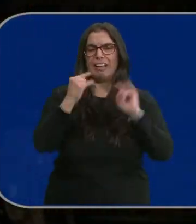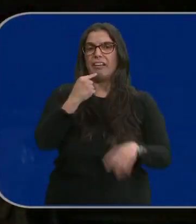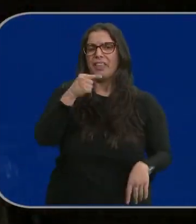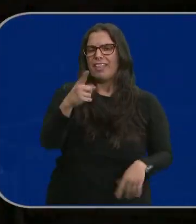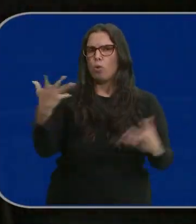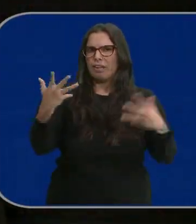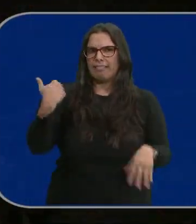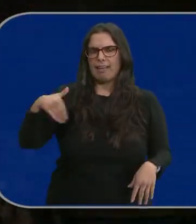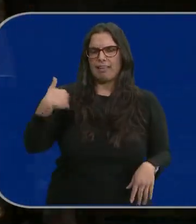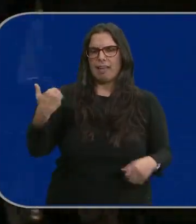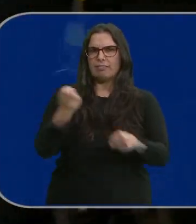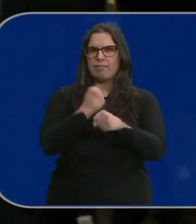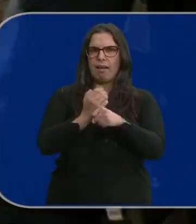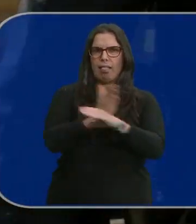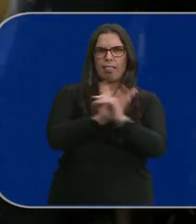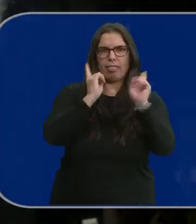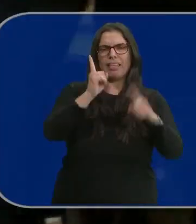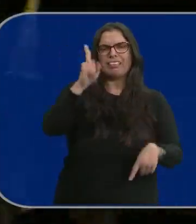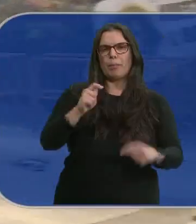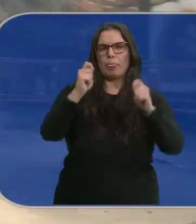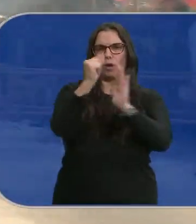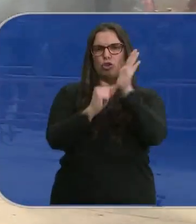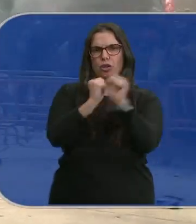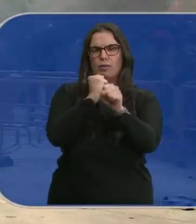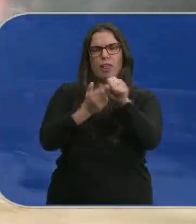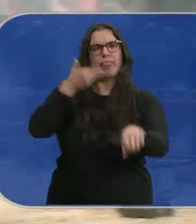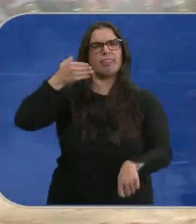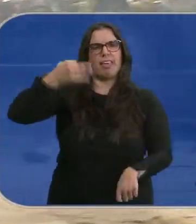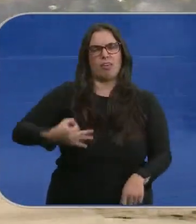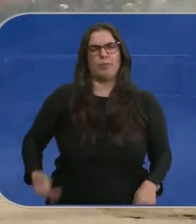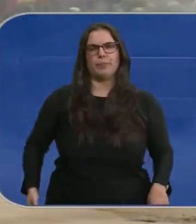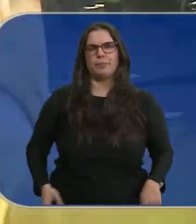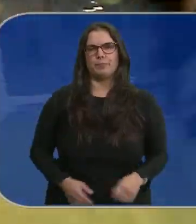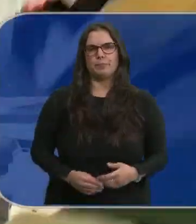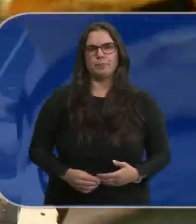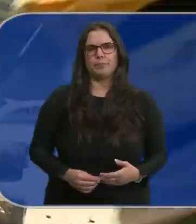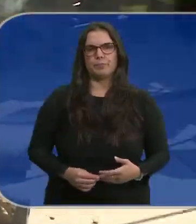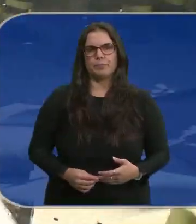Dicen que es urgente trabajar en prevención y en dignificar las condiciones del personal de extinción.